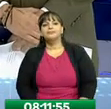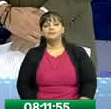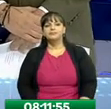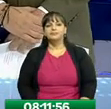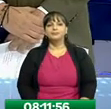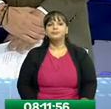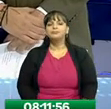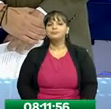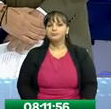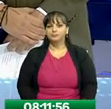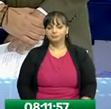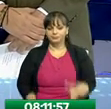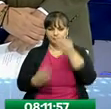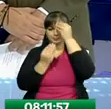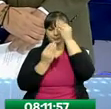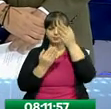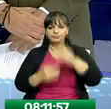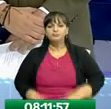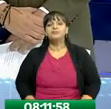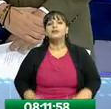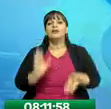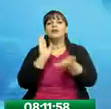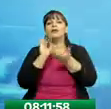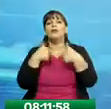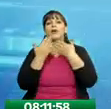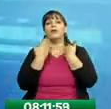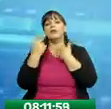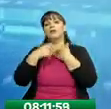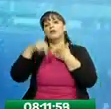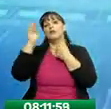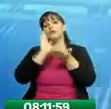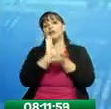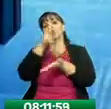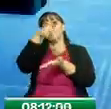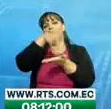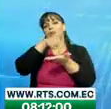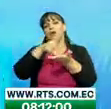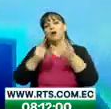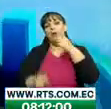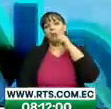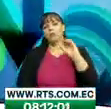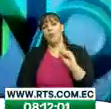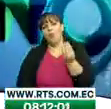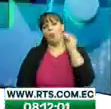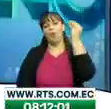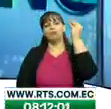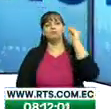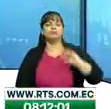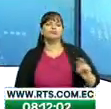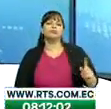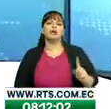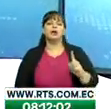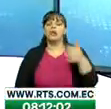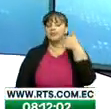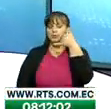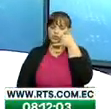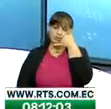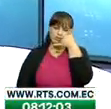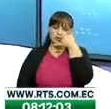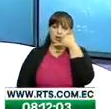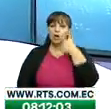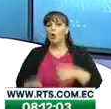queridos amigos delincuentes, apuñalaron en la cabeza a un adolescente para robarle el celular. El